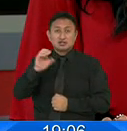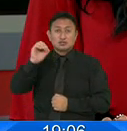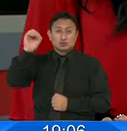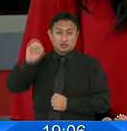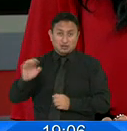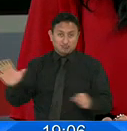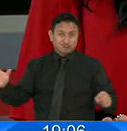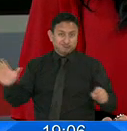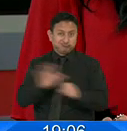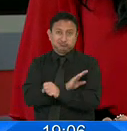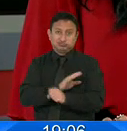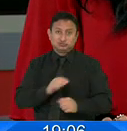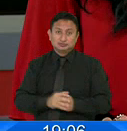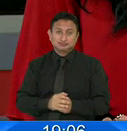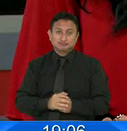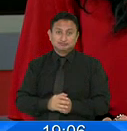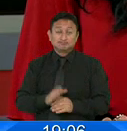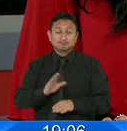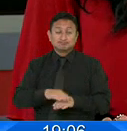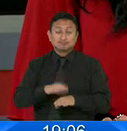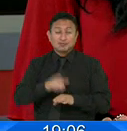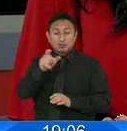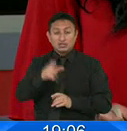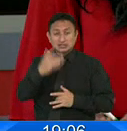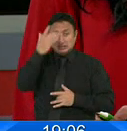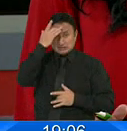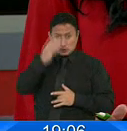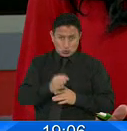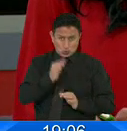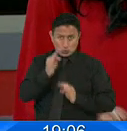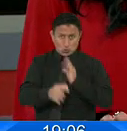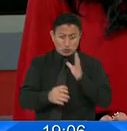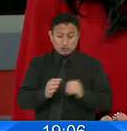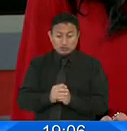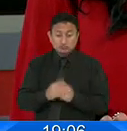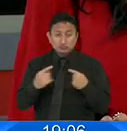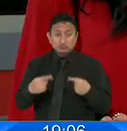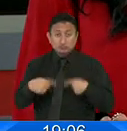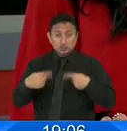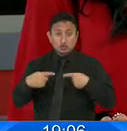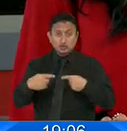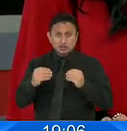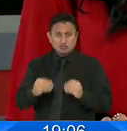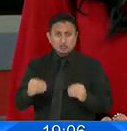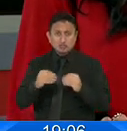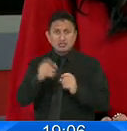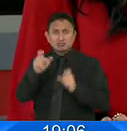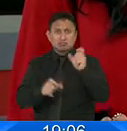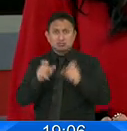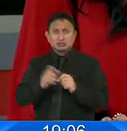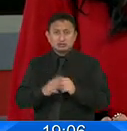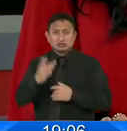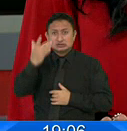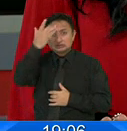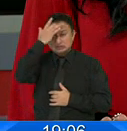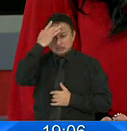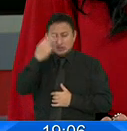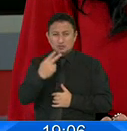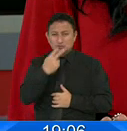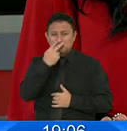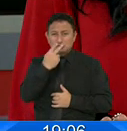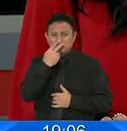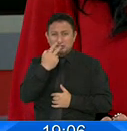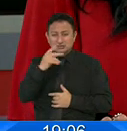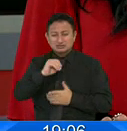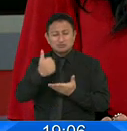su capacidad por casos de COVID-19. Cada día continúan llegando personas con síntomas respiratorios en